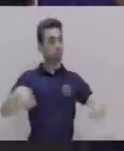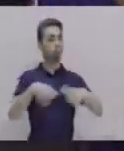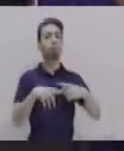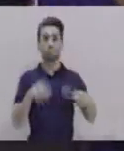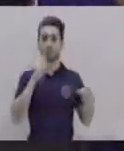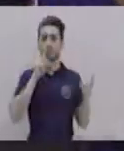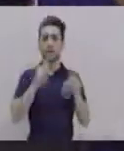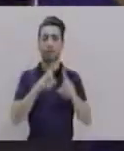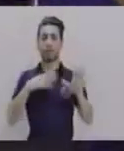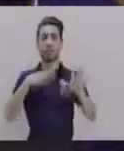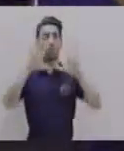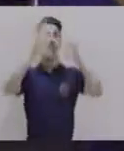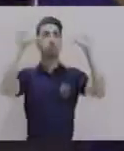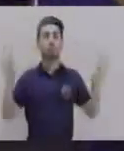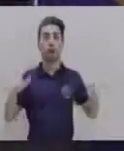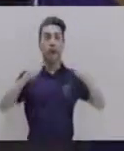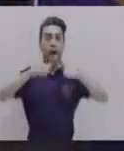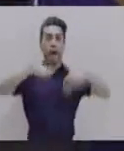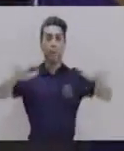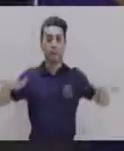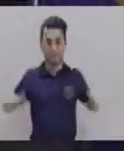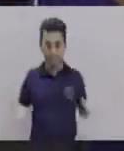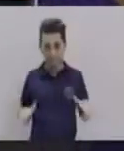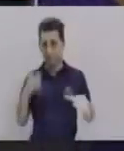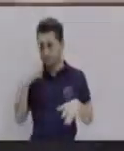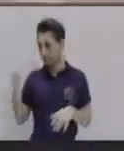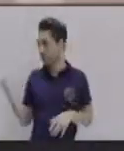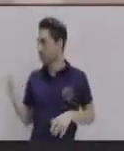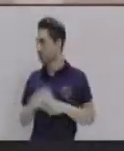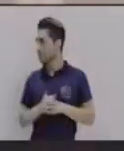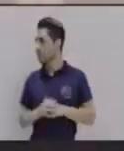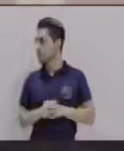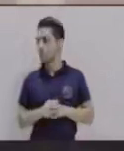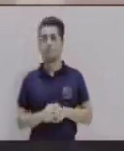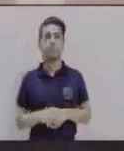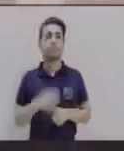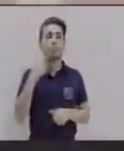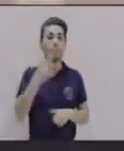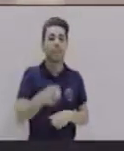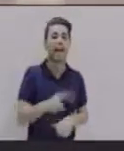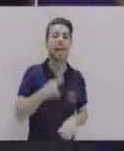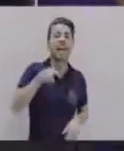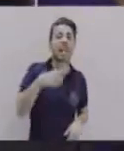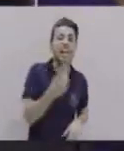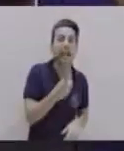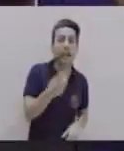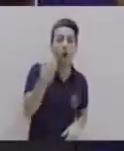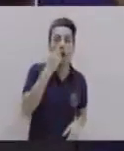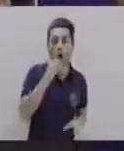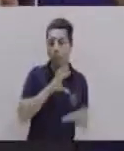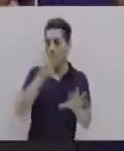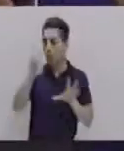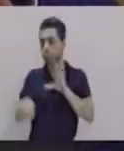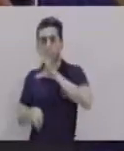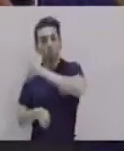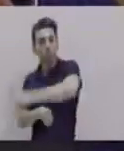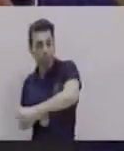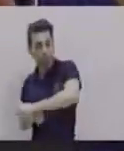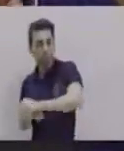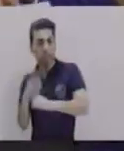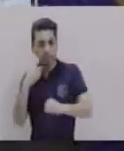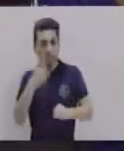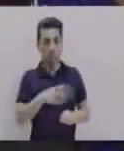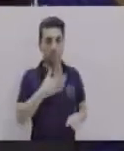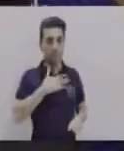Para empezar, vamos a ver lo que tenemos acá. ¿Quién se come a quién? Para iniciar, tenemos a